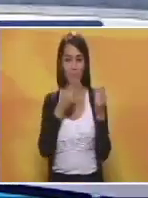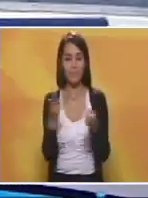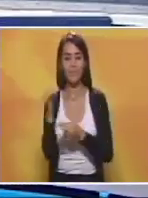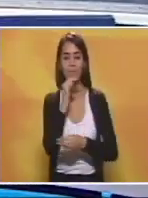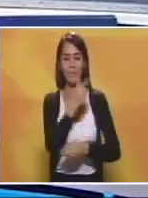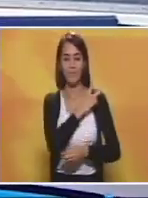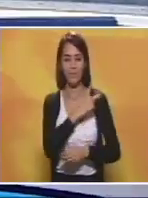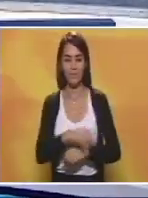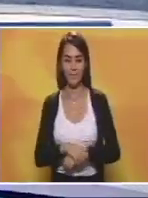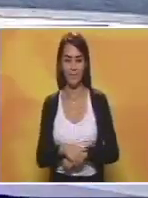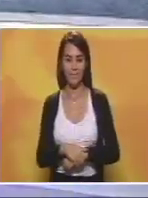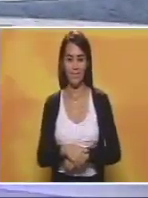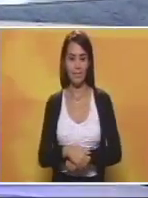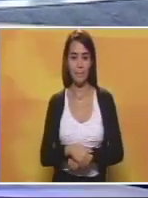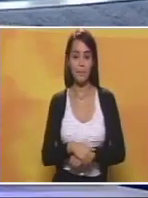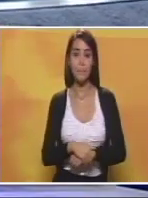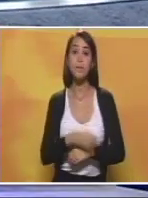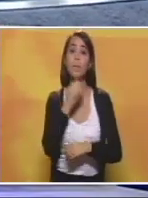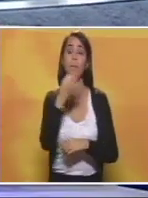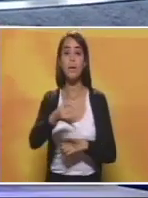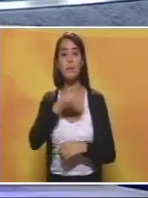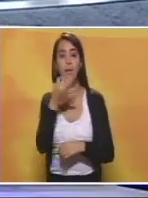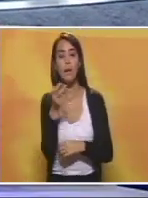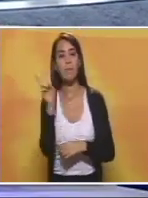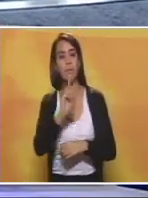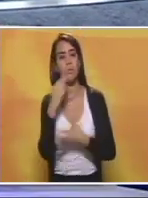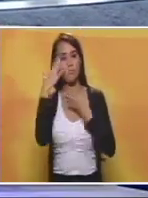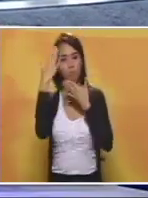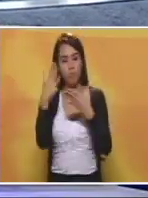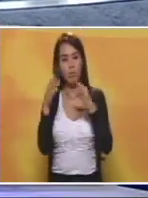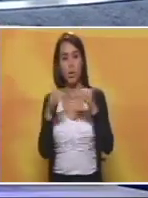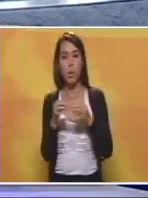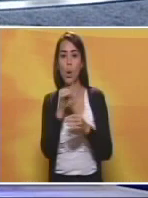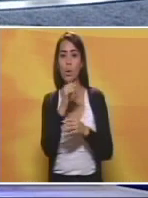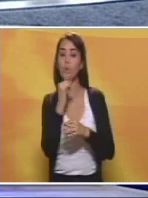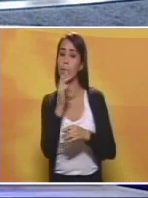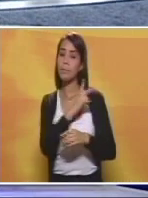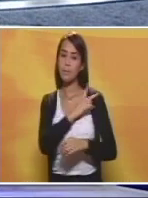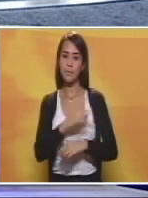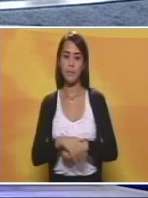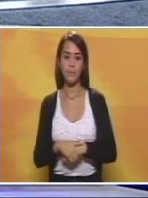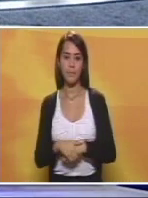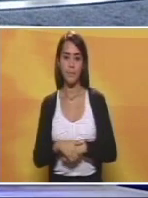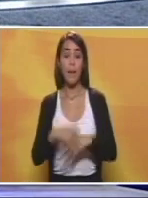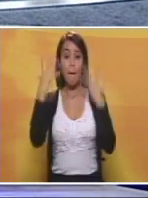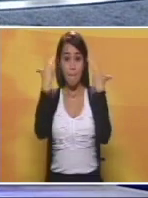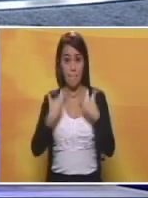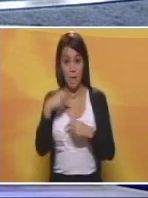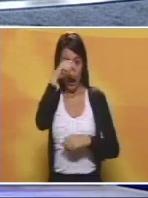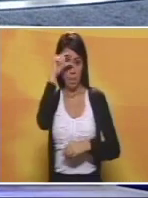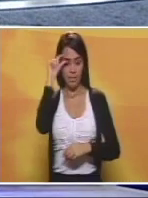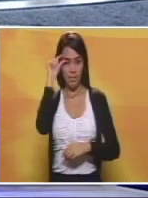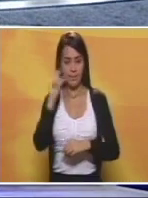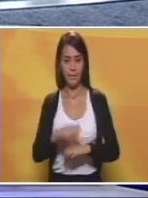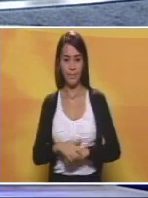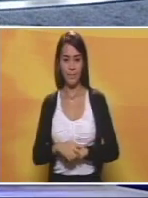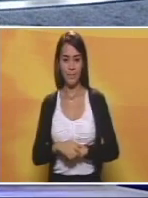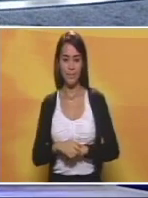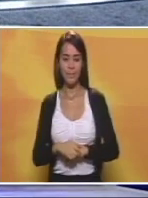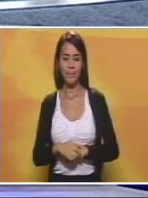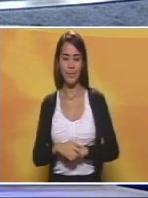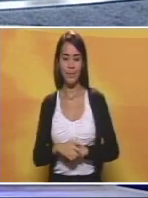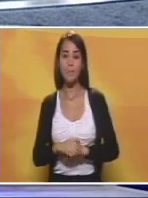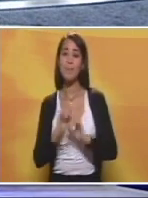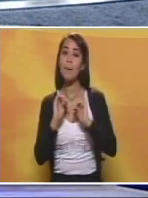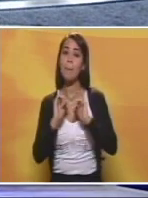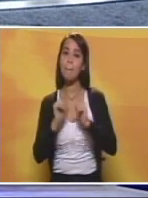emisión meridiana de su noticiero venevisión muy buenas tardes venezuela les saludamos en nombre del equipo de noticiero venevisión milagro zambrano y esta servidora endrina